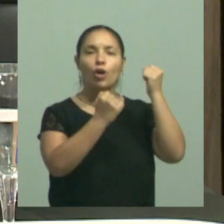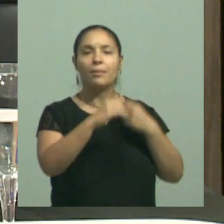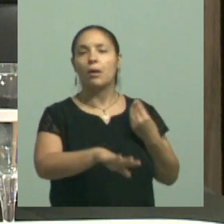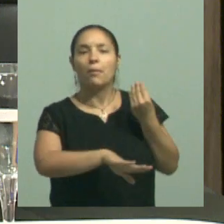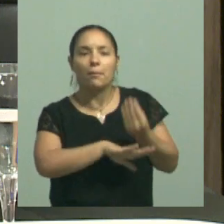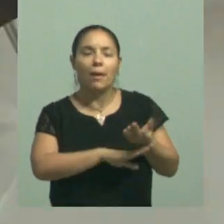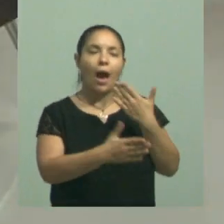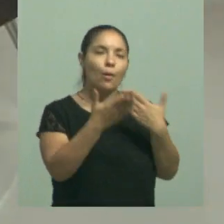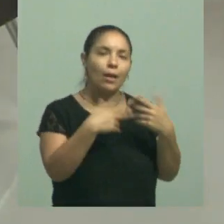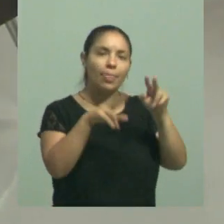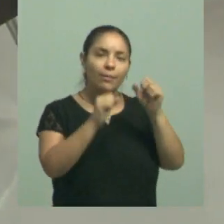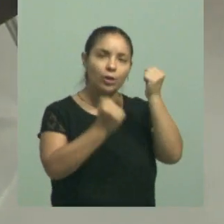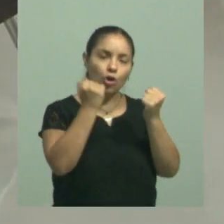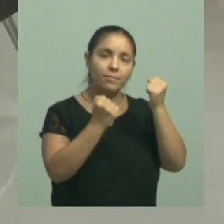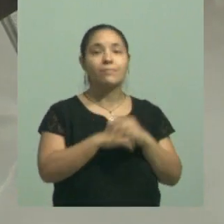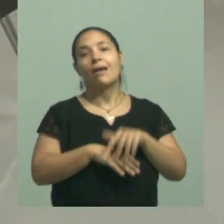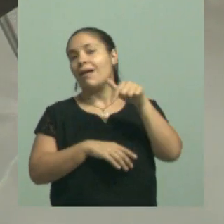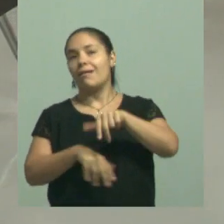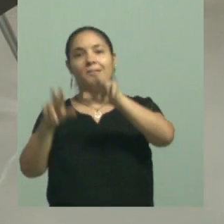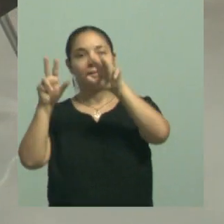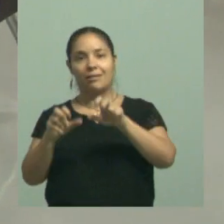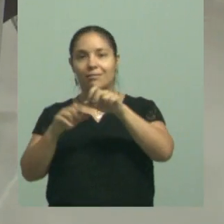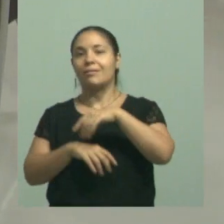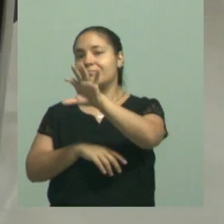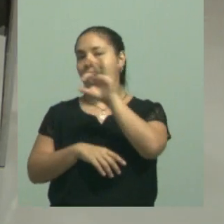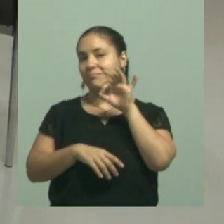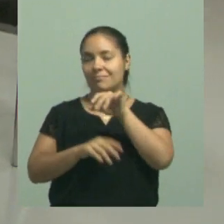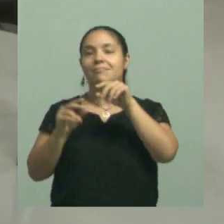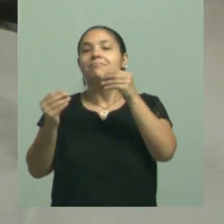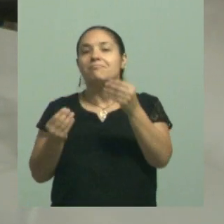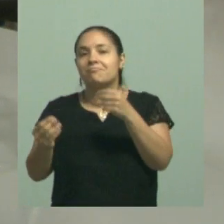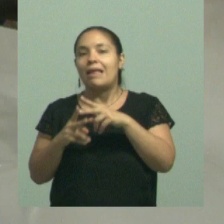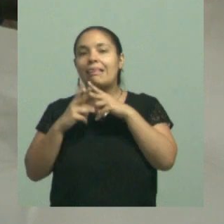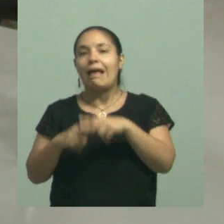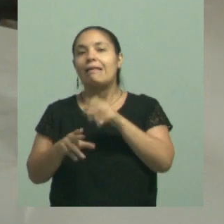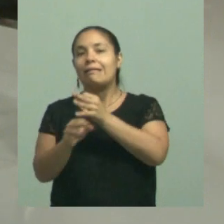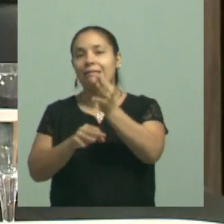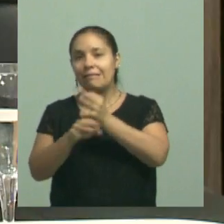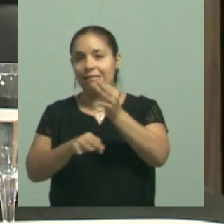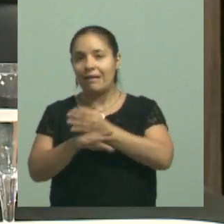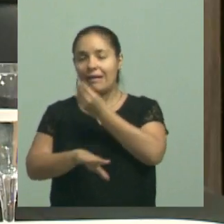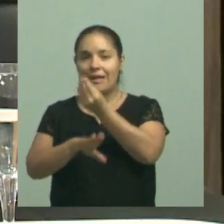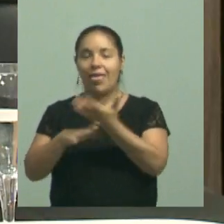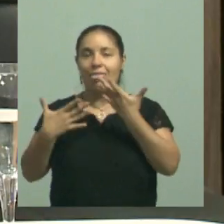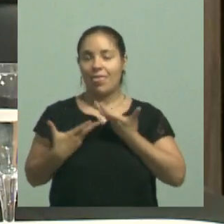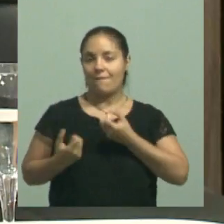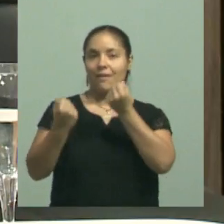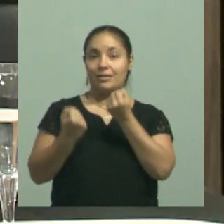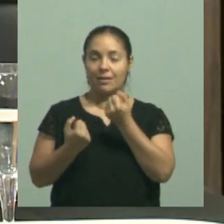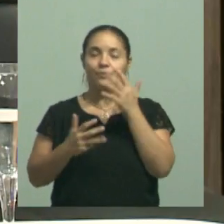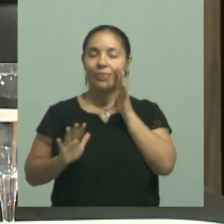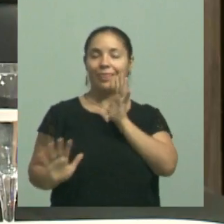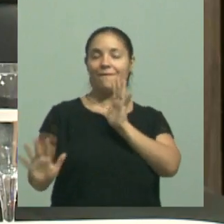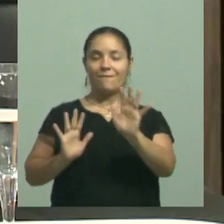anteriormente, pero bueno, tiene que ver con este taller. ¿Cuál es el objetivo de este taller, Patricia? Bueno, el taller de defensa personal está pensado para dar a